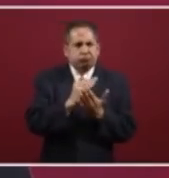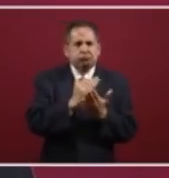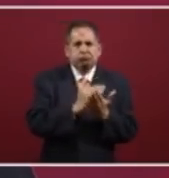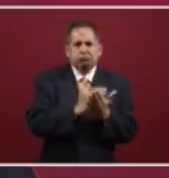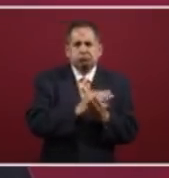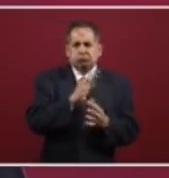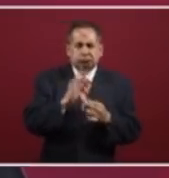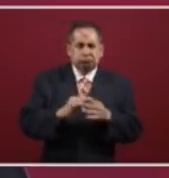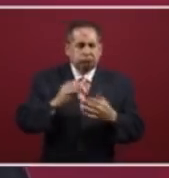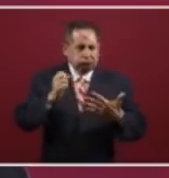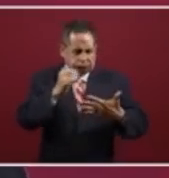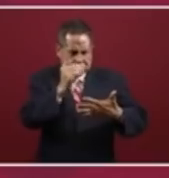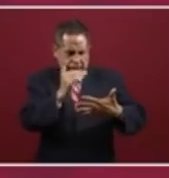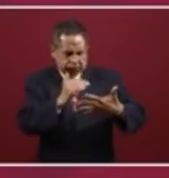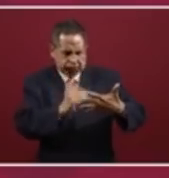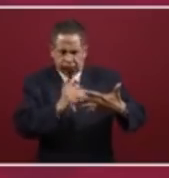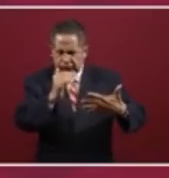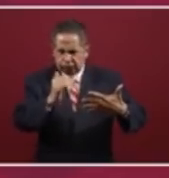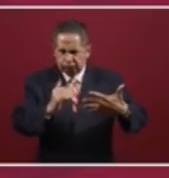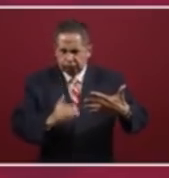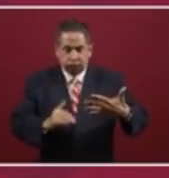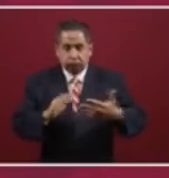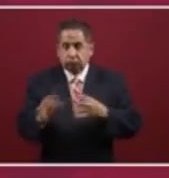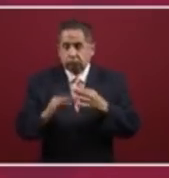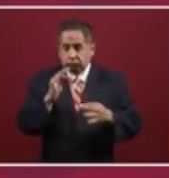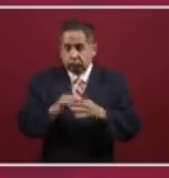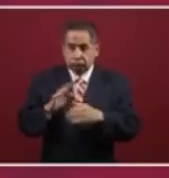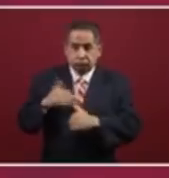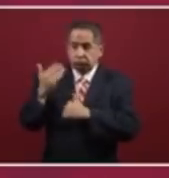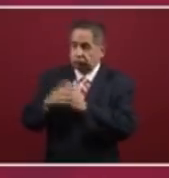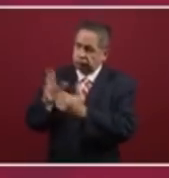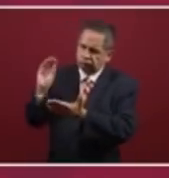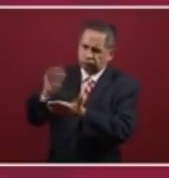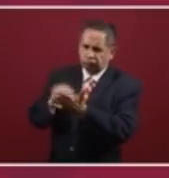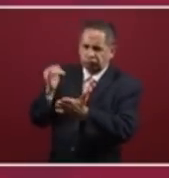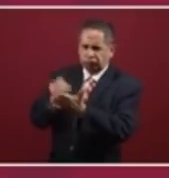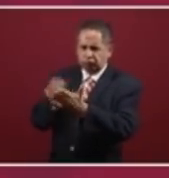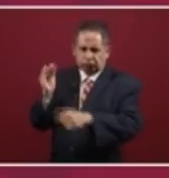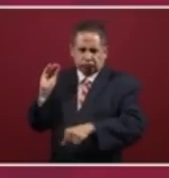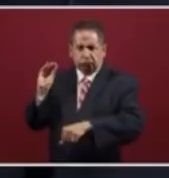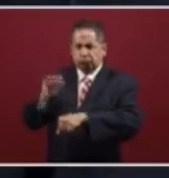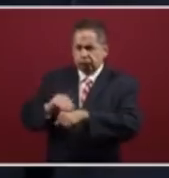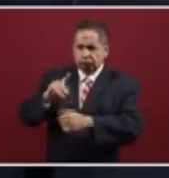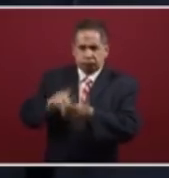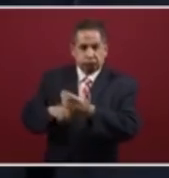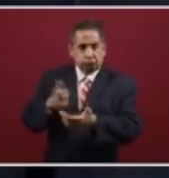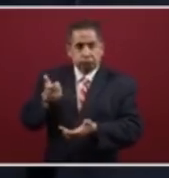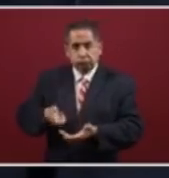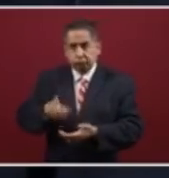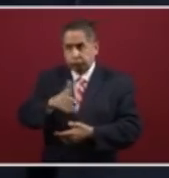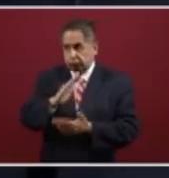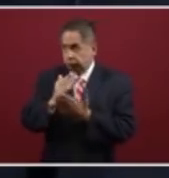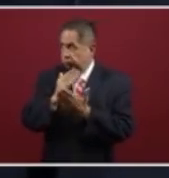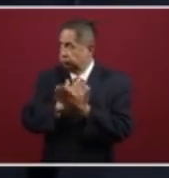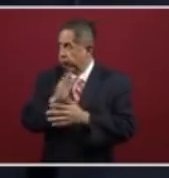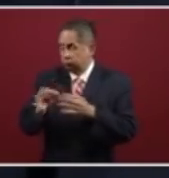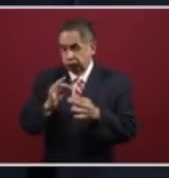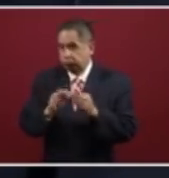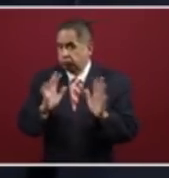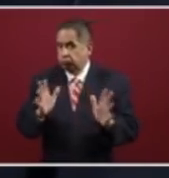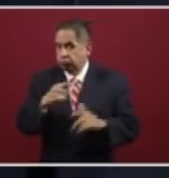borradores para la aplicación del tarifas